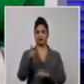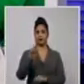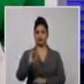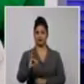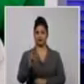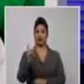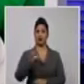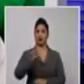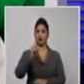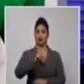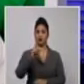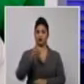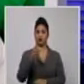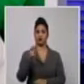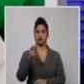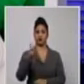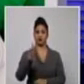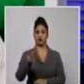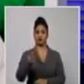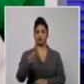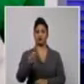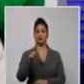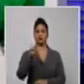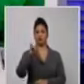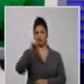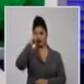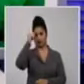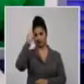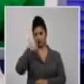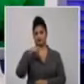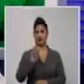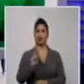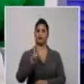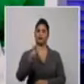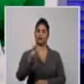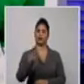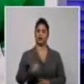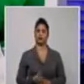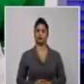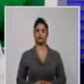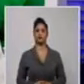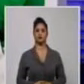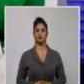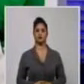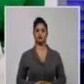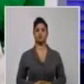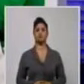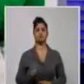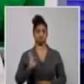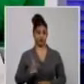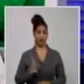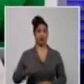con 13 y La Lisa con 12. Dispersión importante que se ha mantenido en La